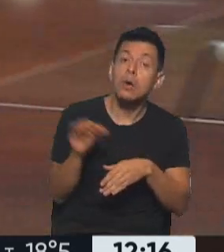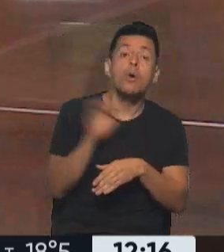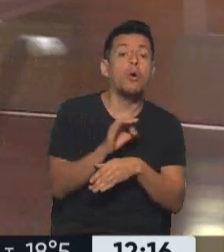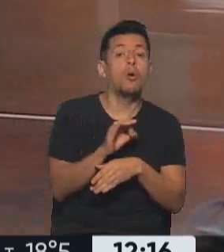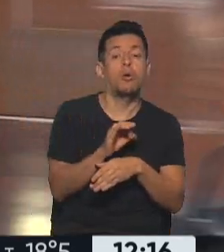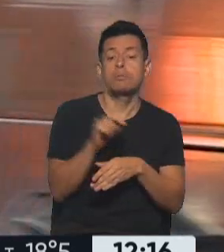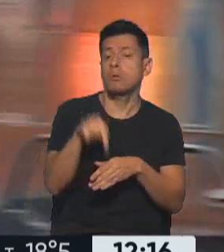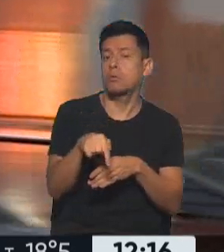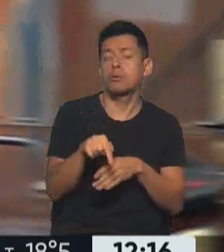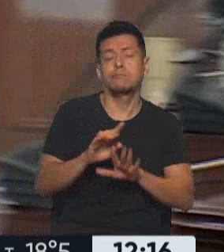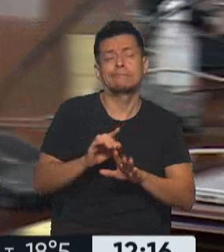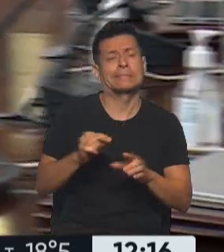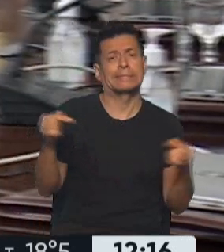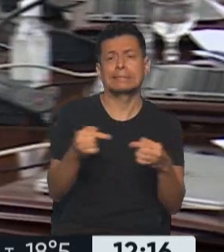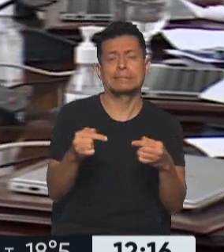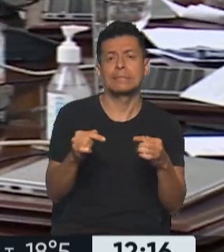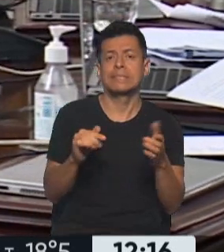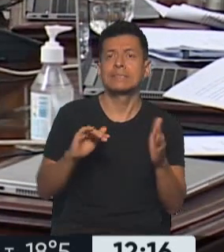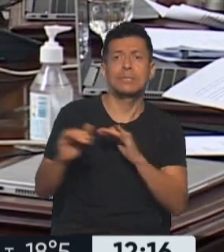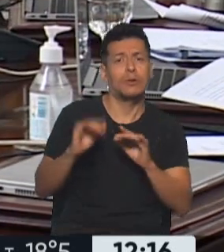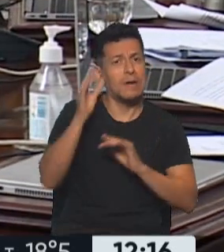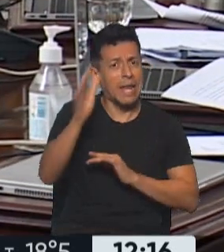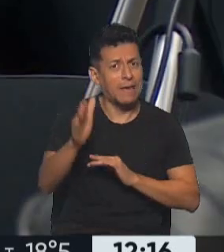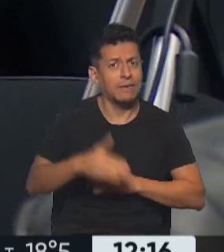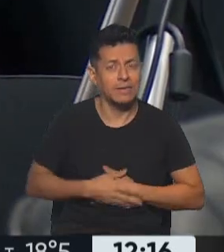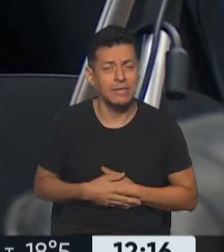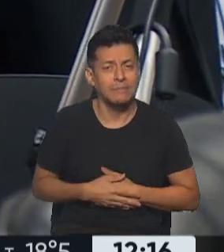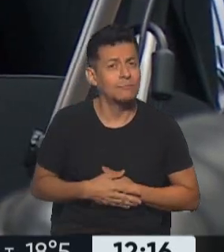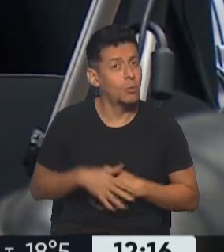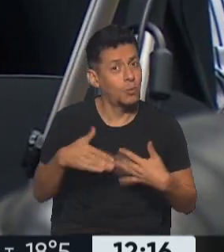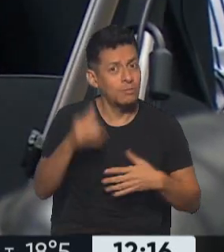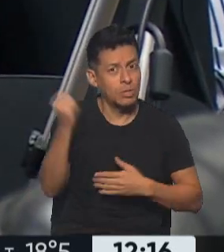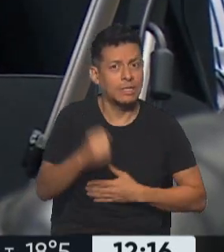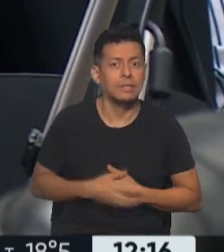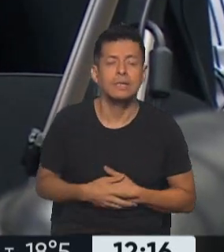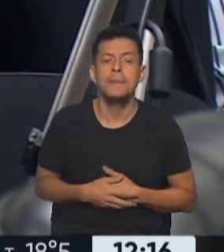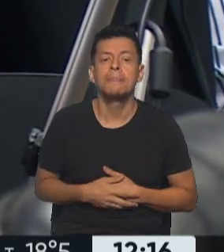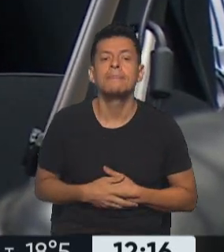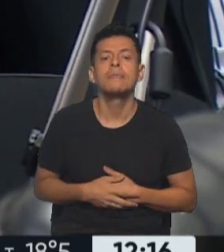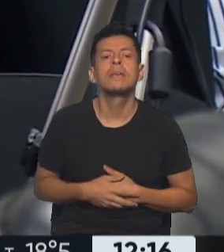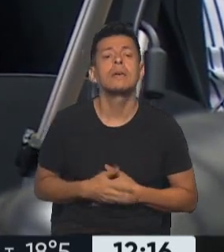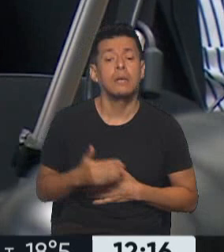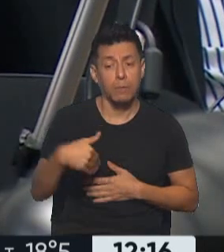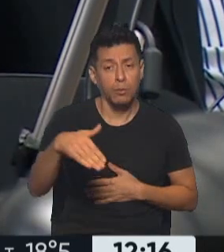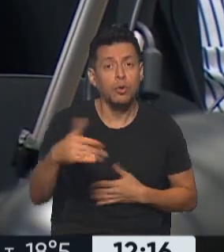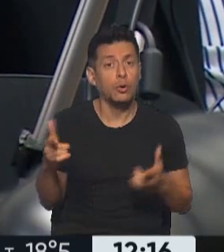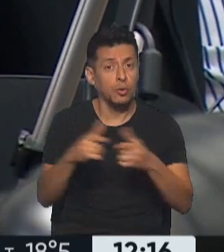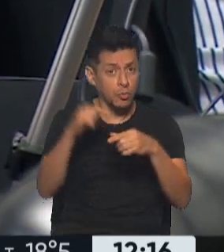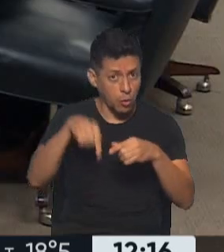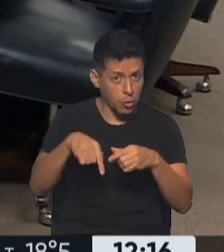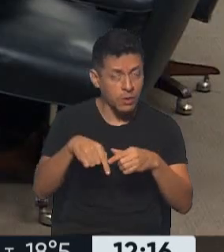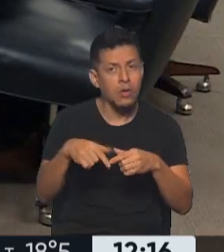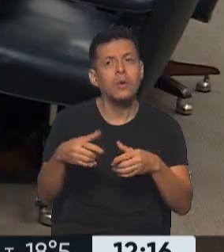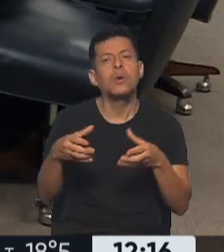un derrotero que nos puede llevar a una situación de gravedad institucional muy importante. Darío, ¿se pueden dar reuniones en la jornada de hoy entre